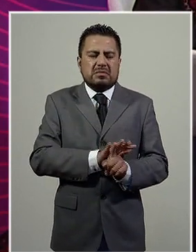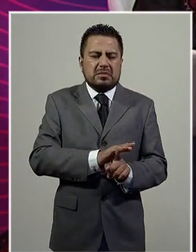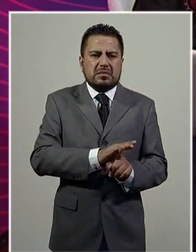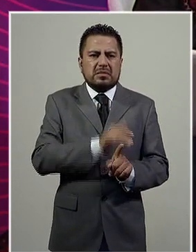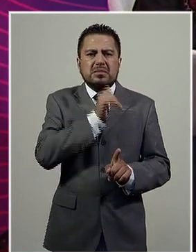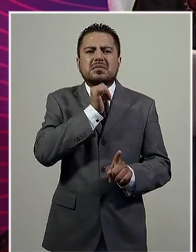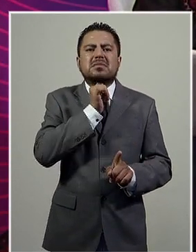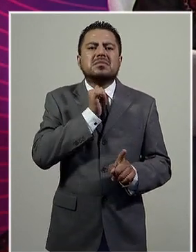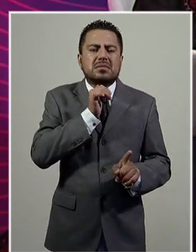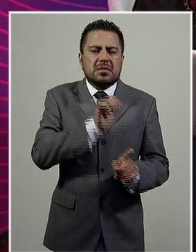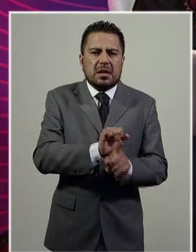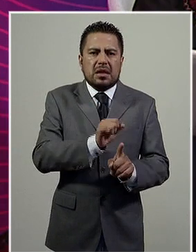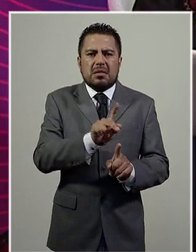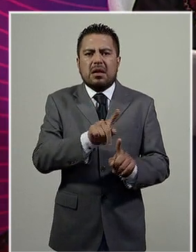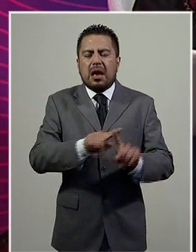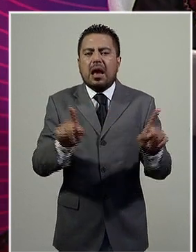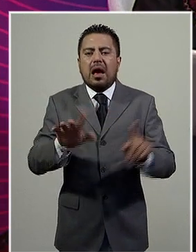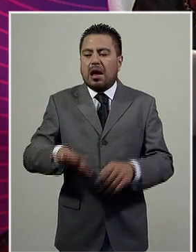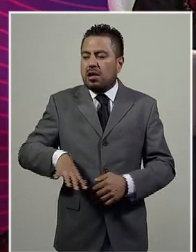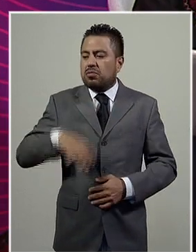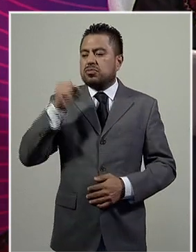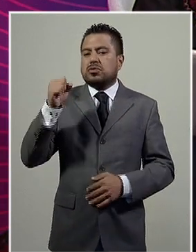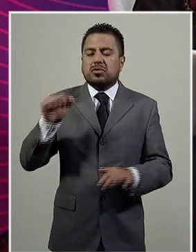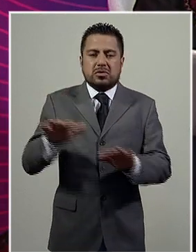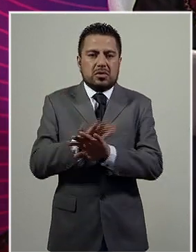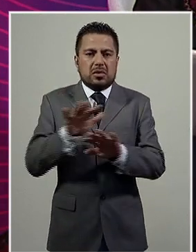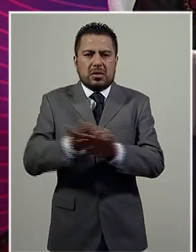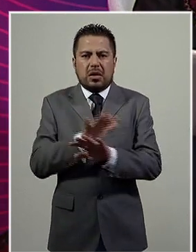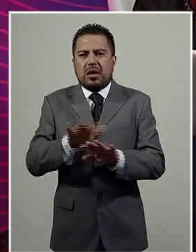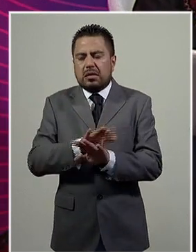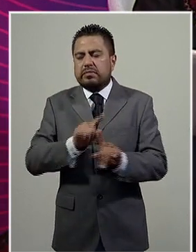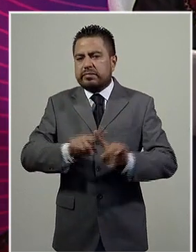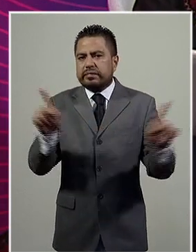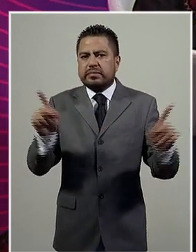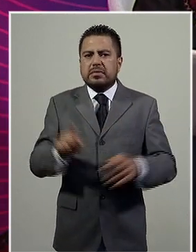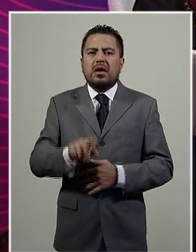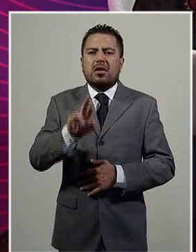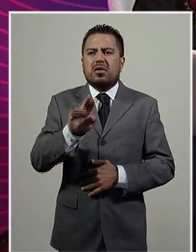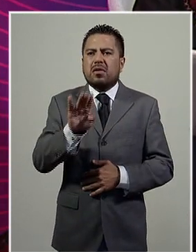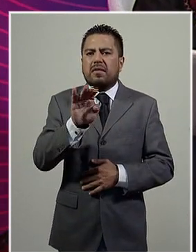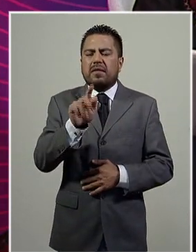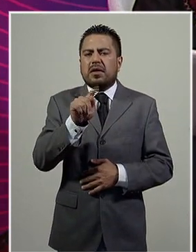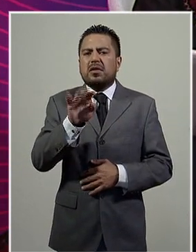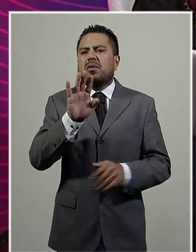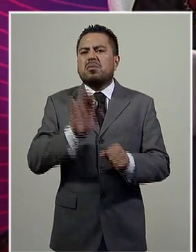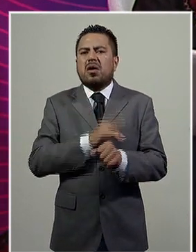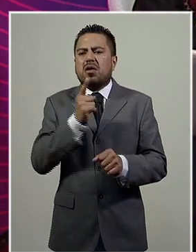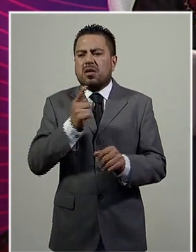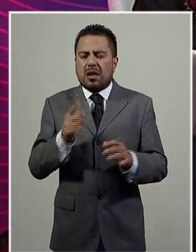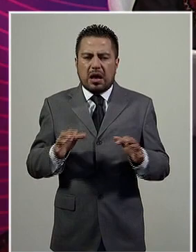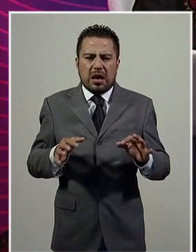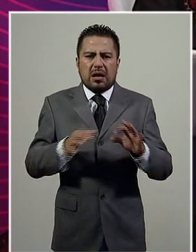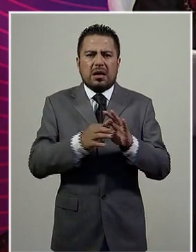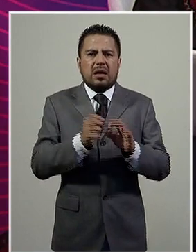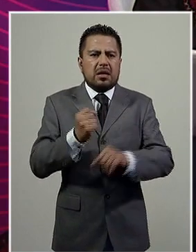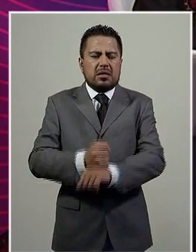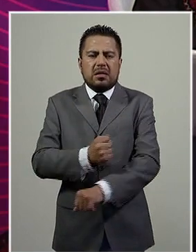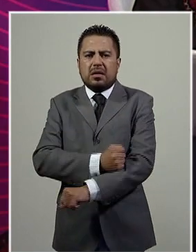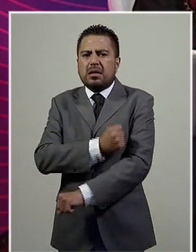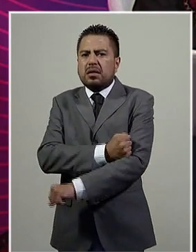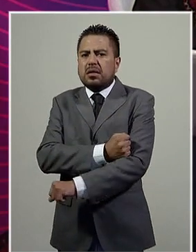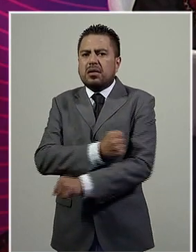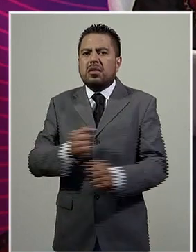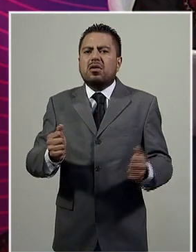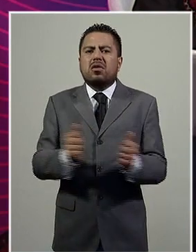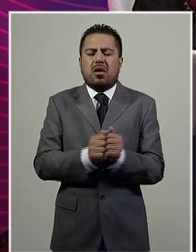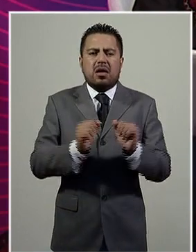pero pasa distinto. Los abusos cambian, ¿no? Son distintos. Son distintos. Y Roberto, ¿por qué se asocia a los tatuajes con